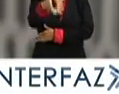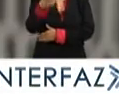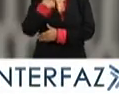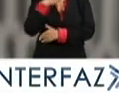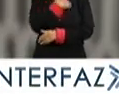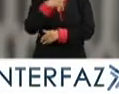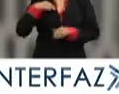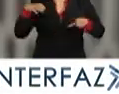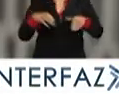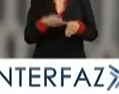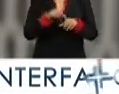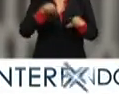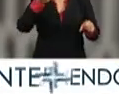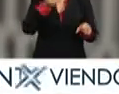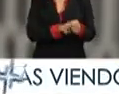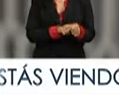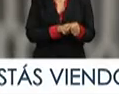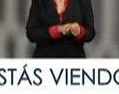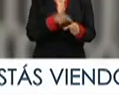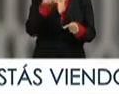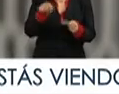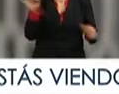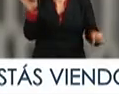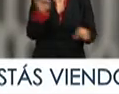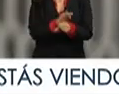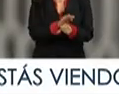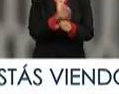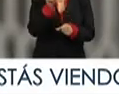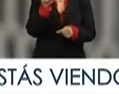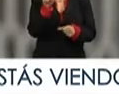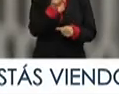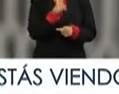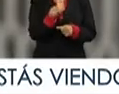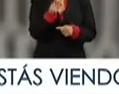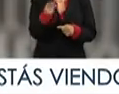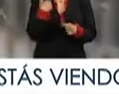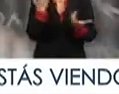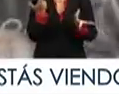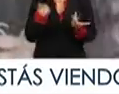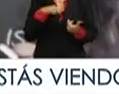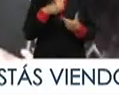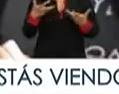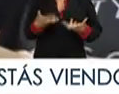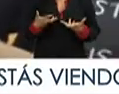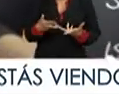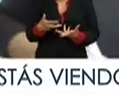como integrantes de una sociedad, es defender lo que nos corresponde